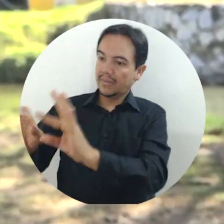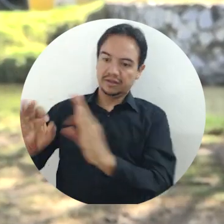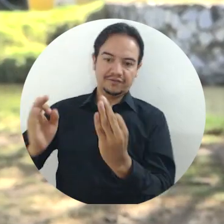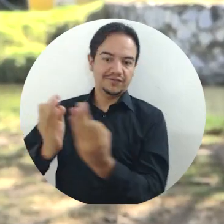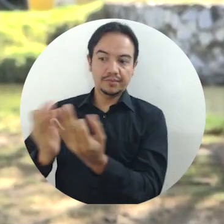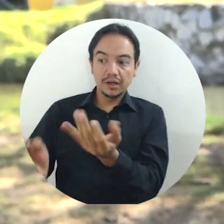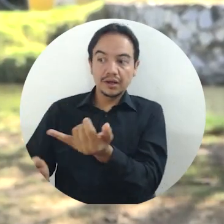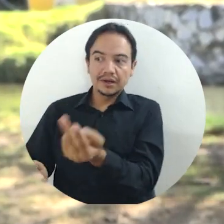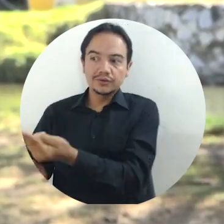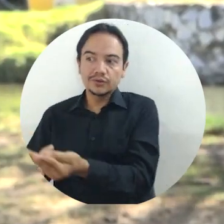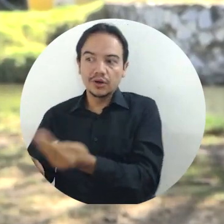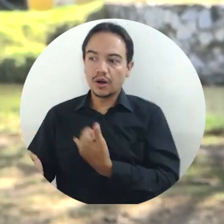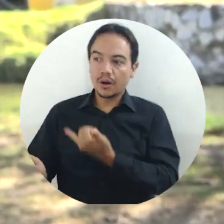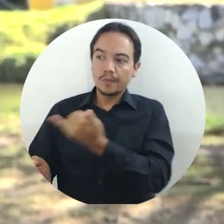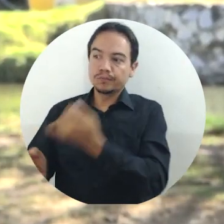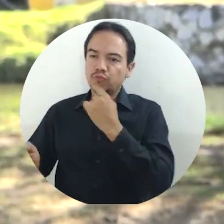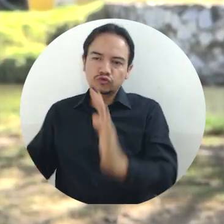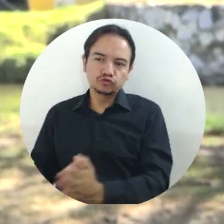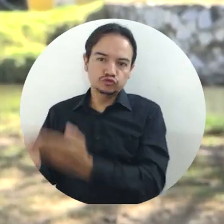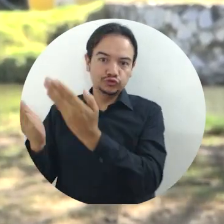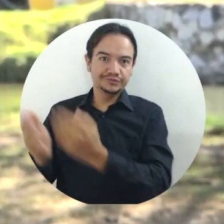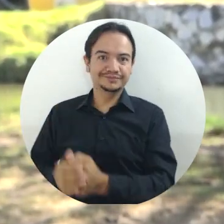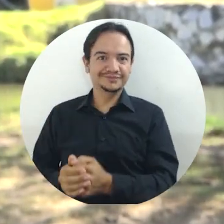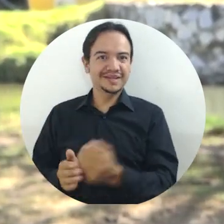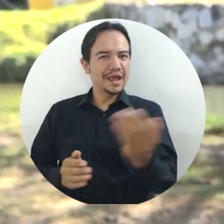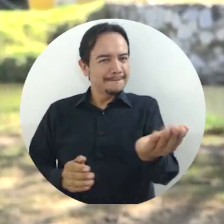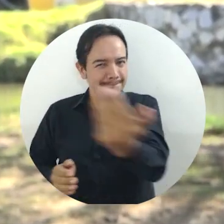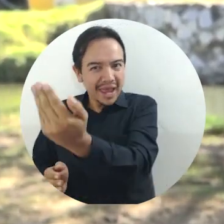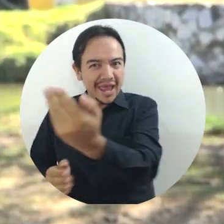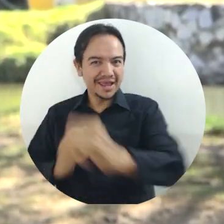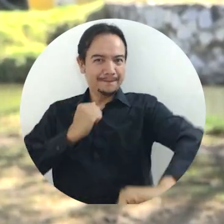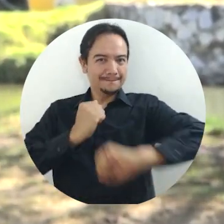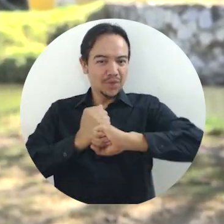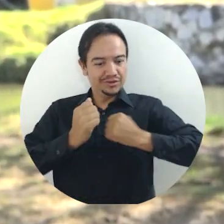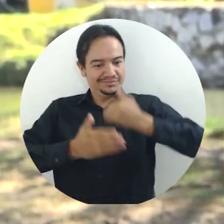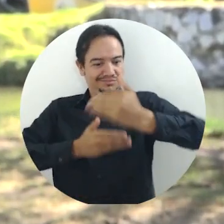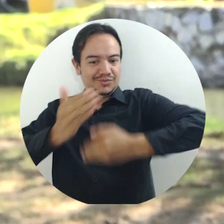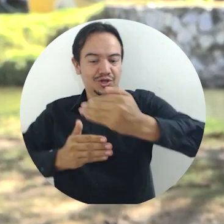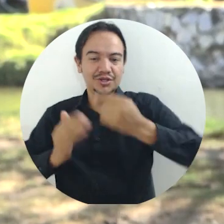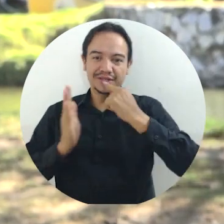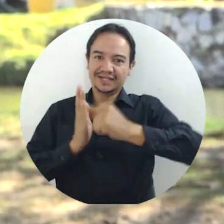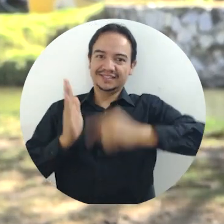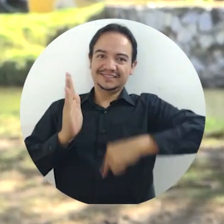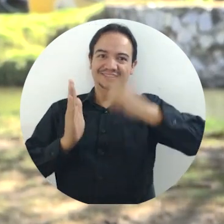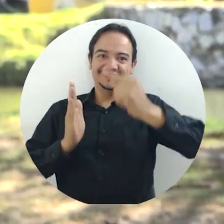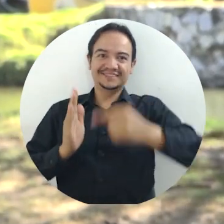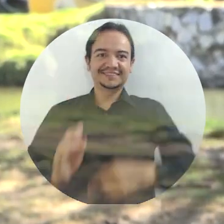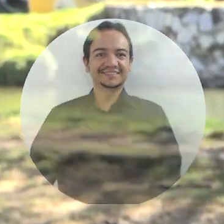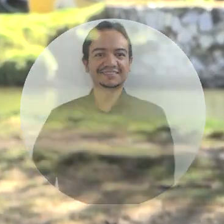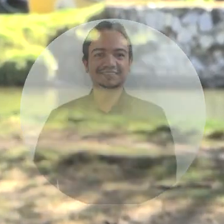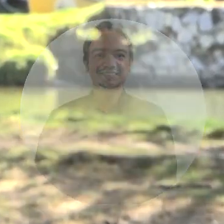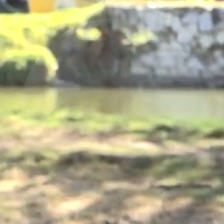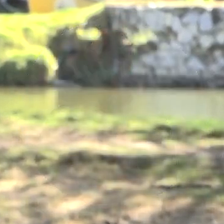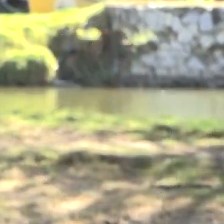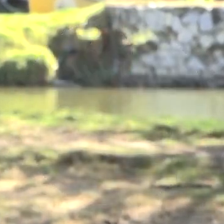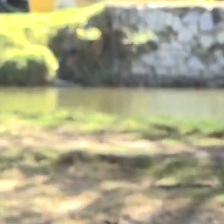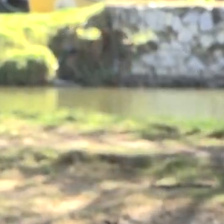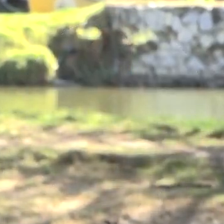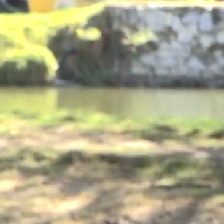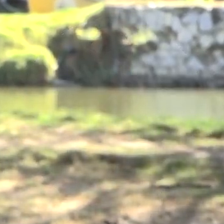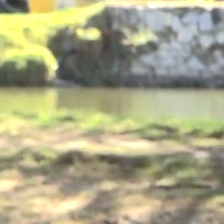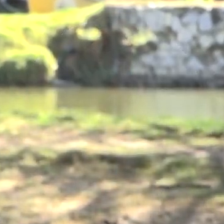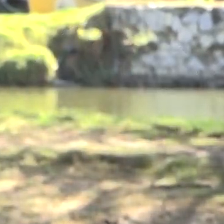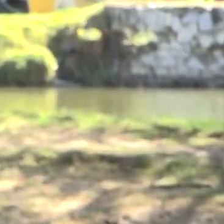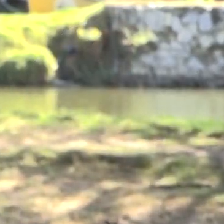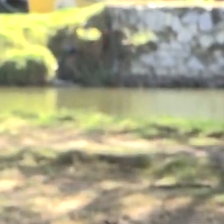población Privada de la libertad y su proceso de resocialización y además su entorno familiar Ven súmate y acompáñanos en este